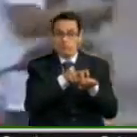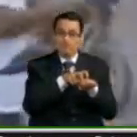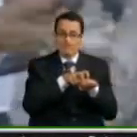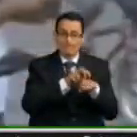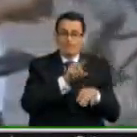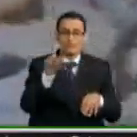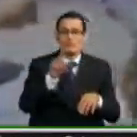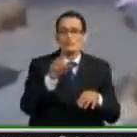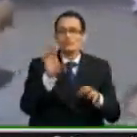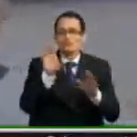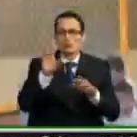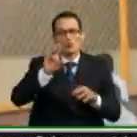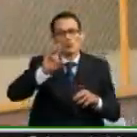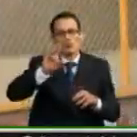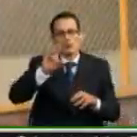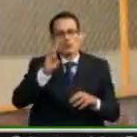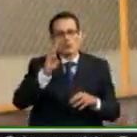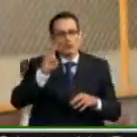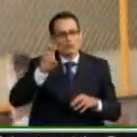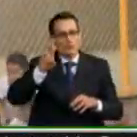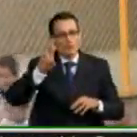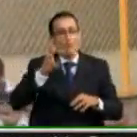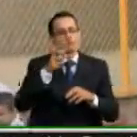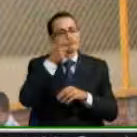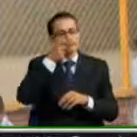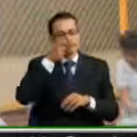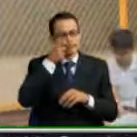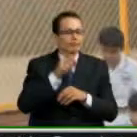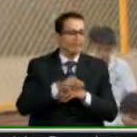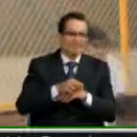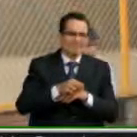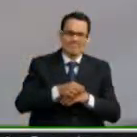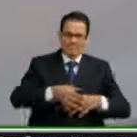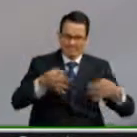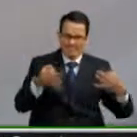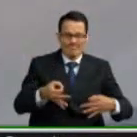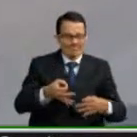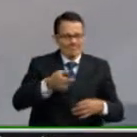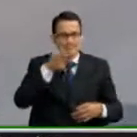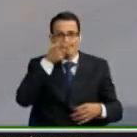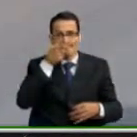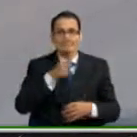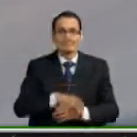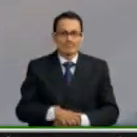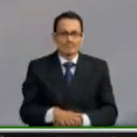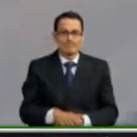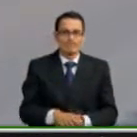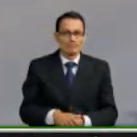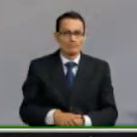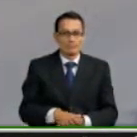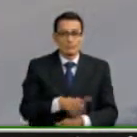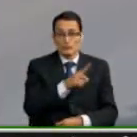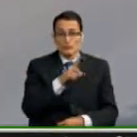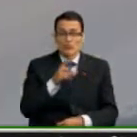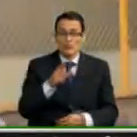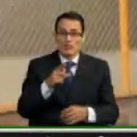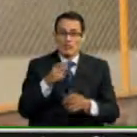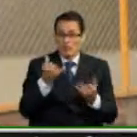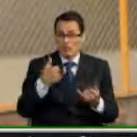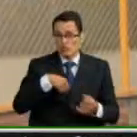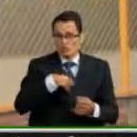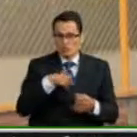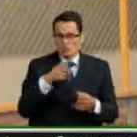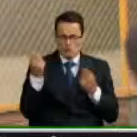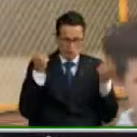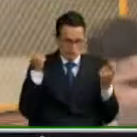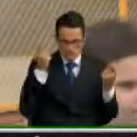concreto de Uber. Ahí estamos realizando una serie de controles contundentes, la identificación de ese tipo de transporte a través de labores propias de